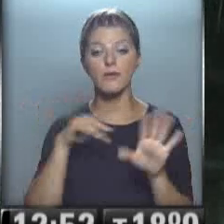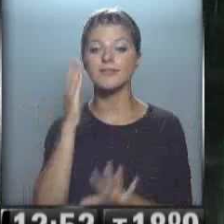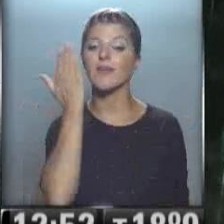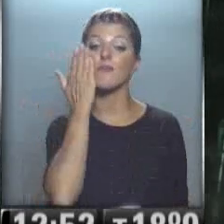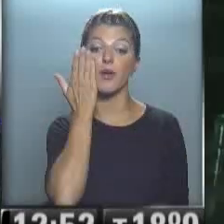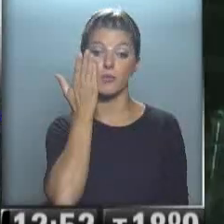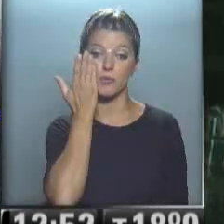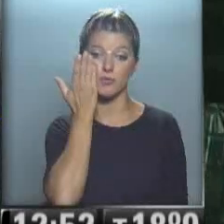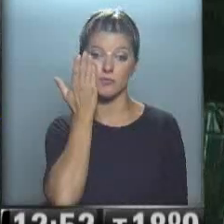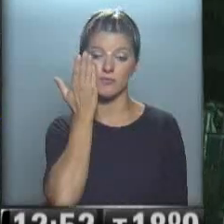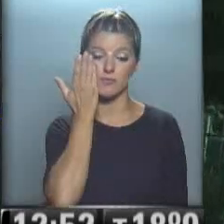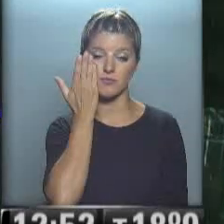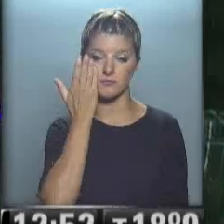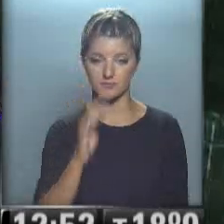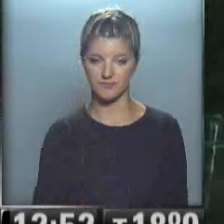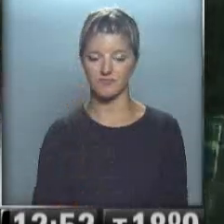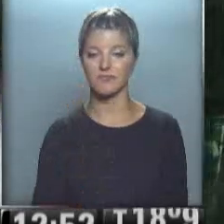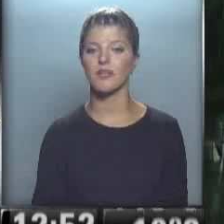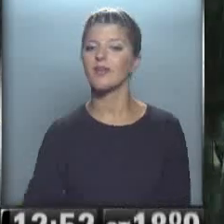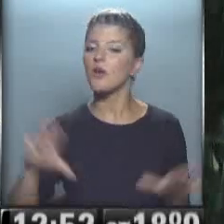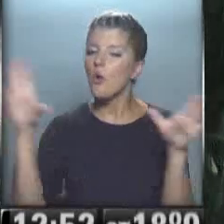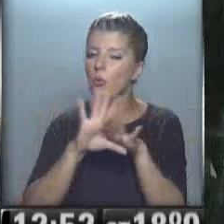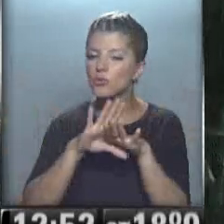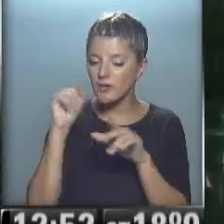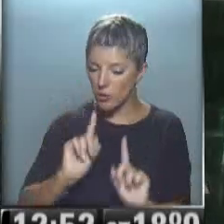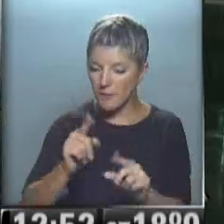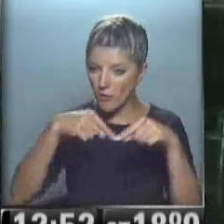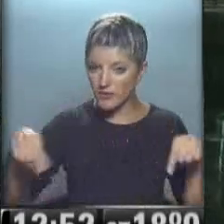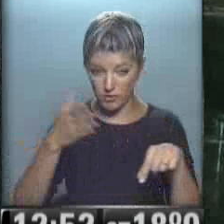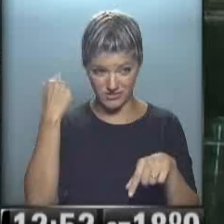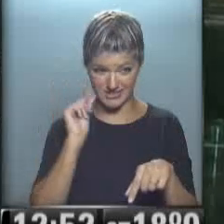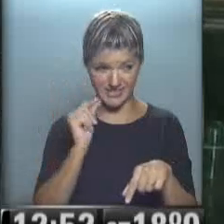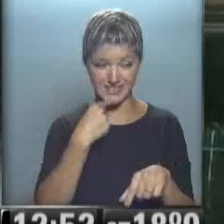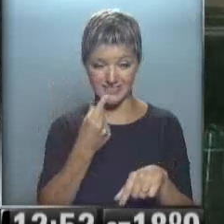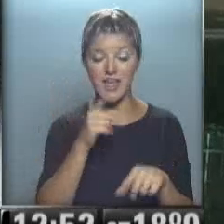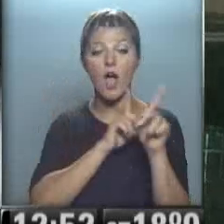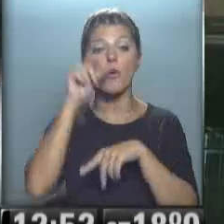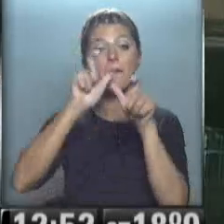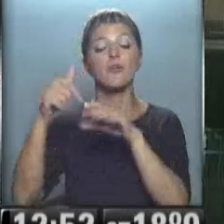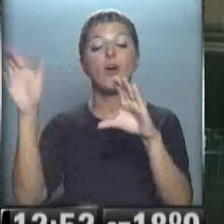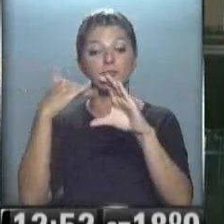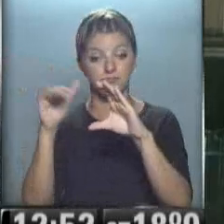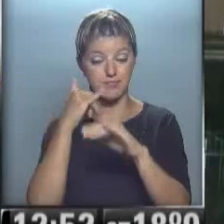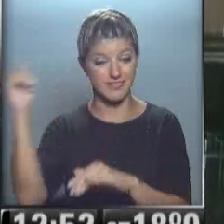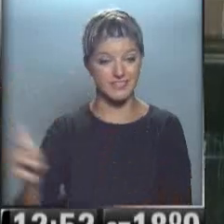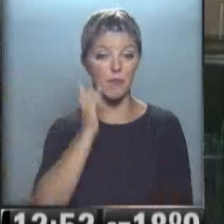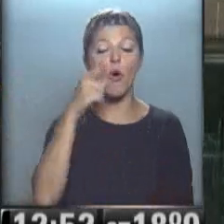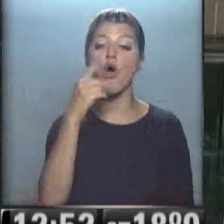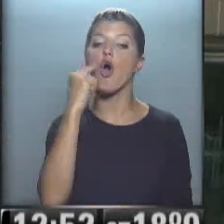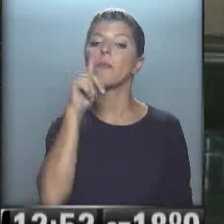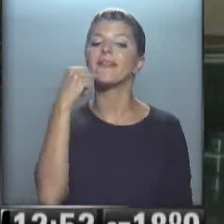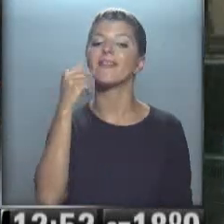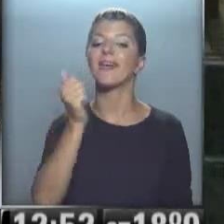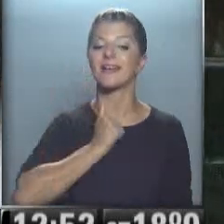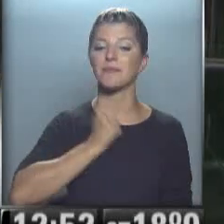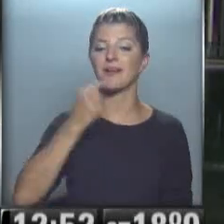social Facebook yo ve visión s internacional y justamente a Esos teléfonos que les decíamos recién ya se comunicaron Justino de catamarca que nos felicita por el programa y